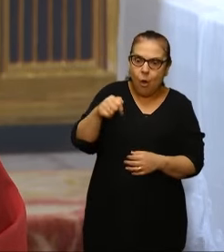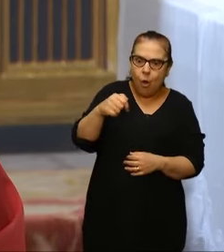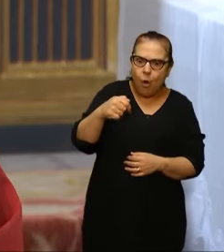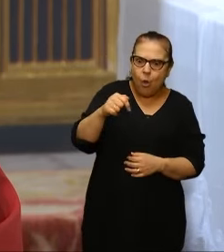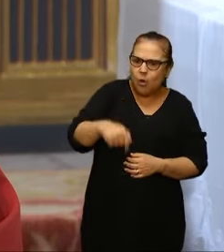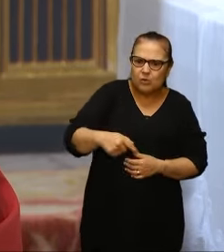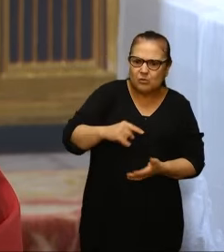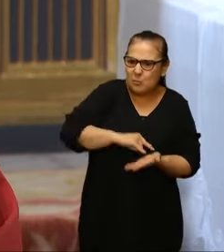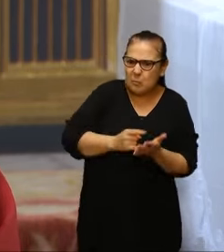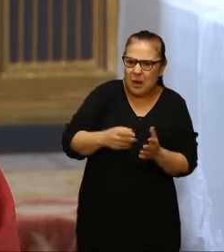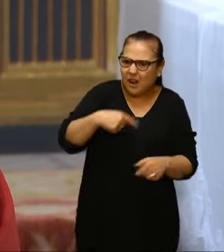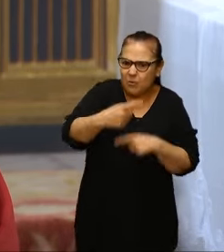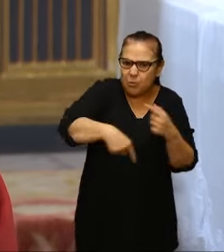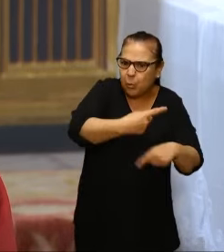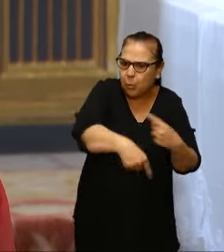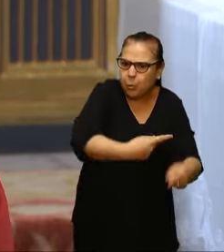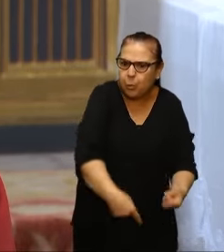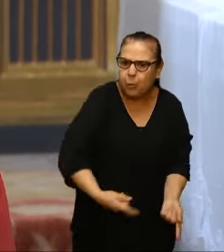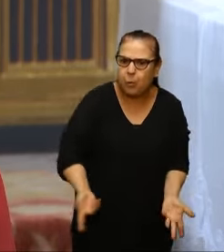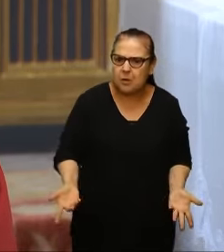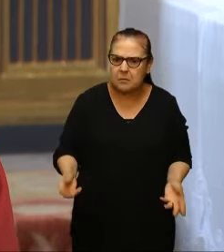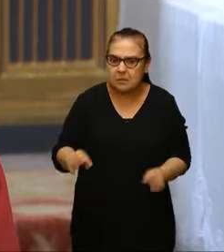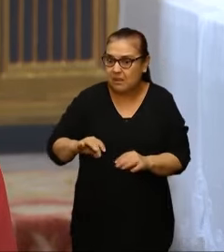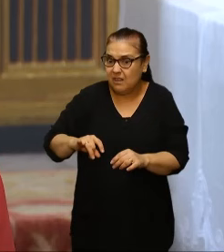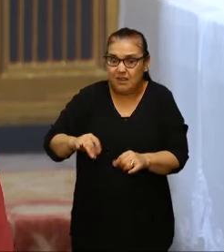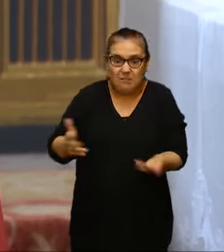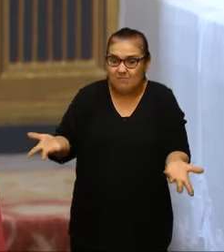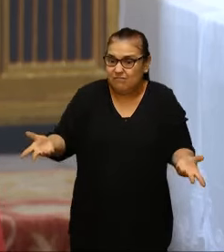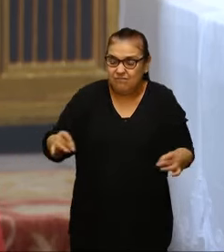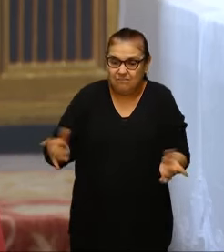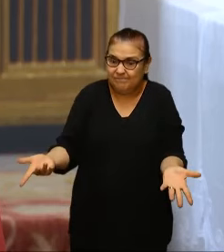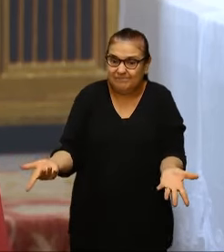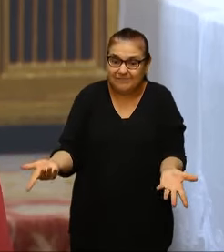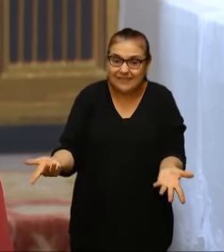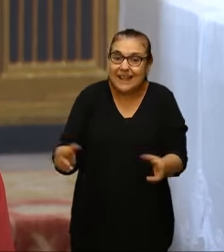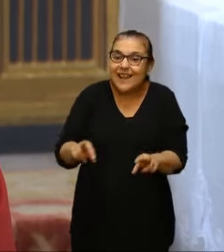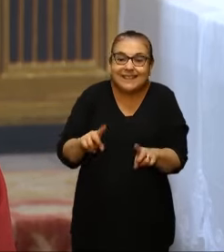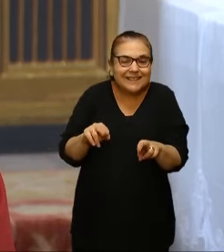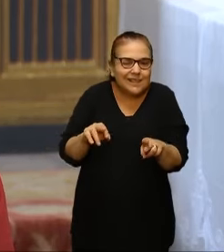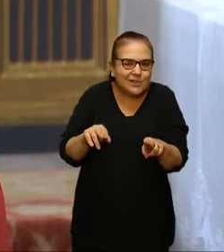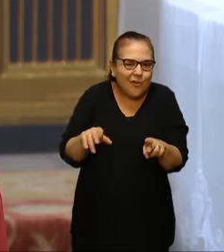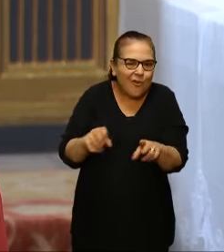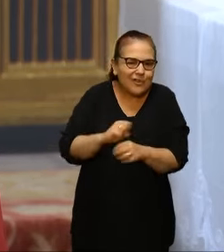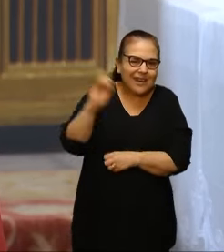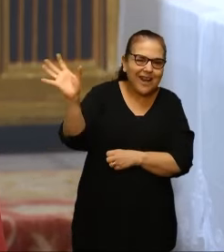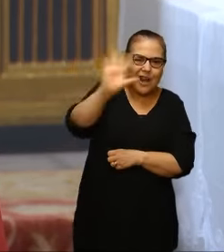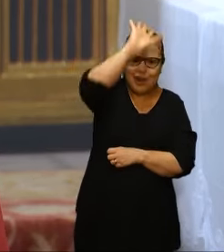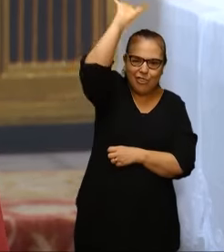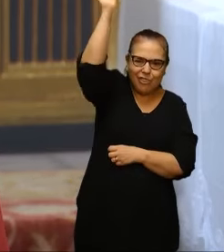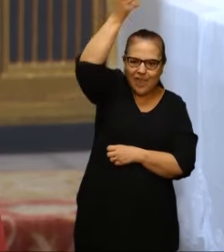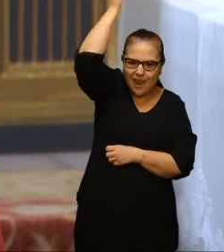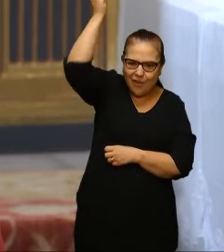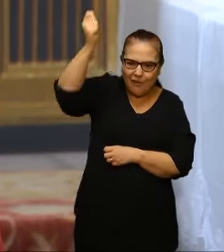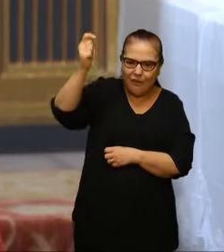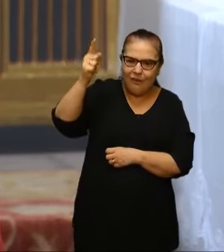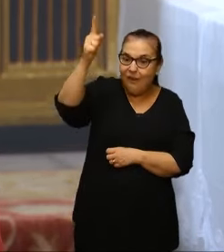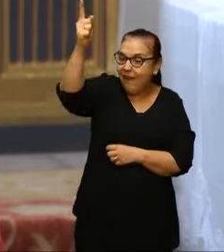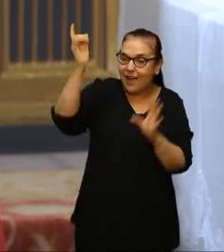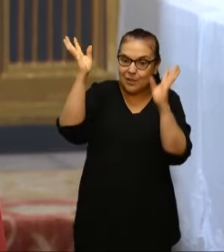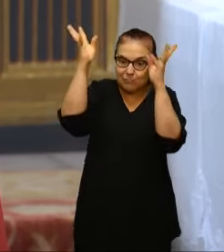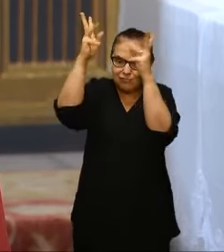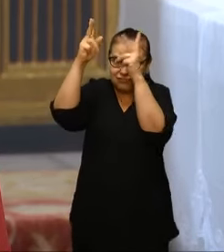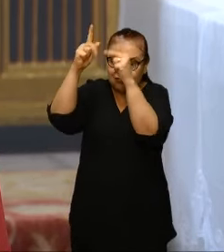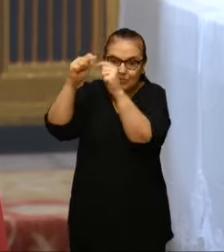¿no? Todos esos planes. Lo importante es hacer tesoros en el cielo donde ni la polilla ni la carcoma los